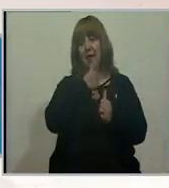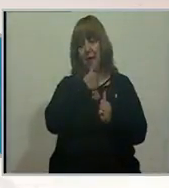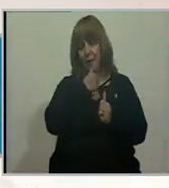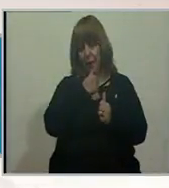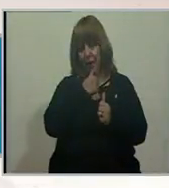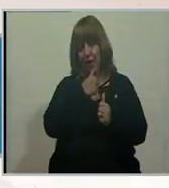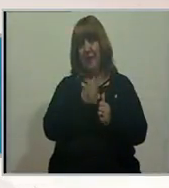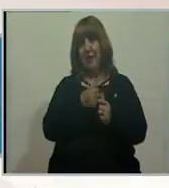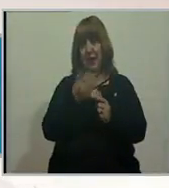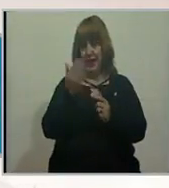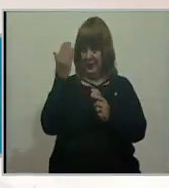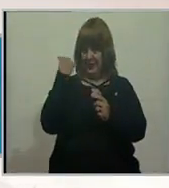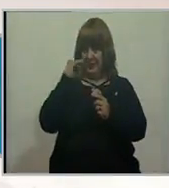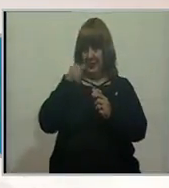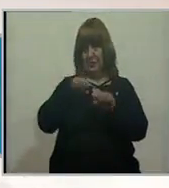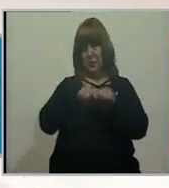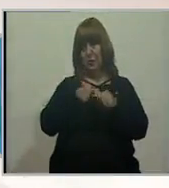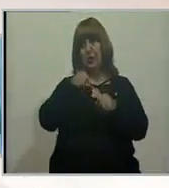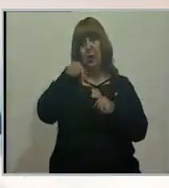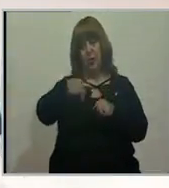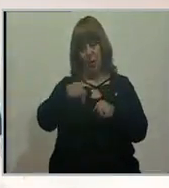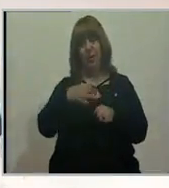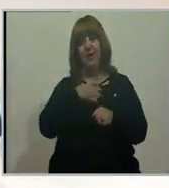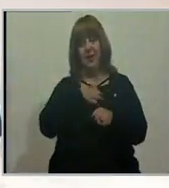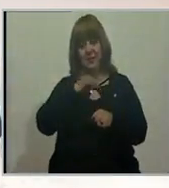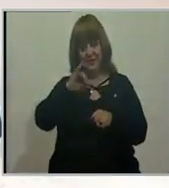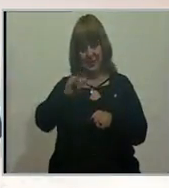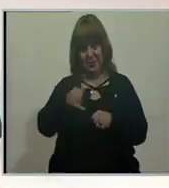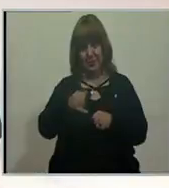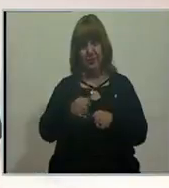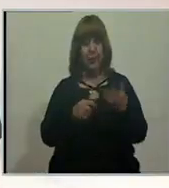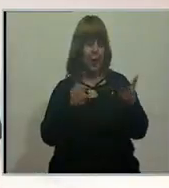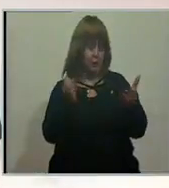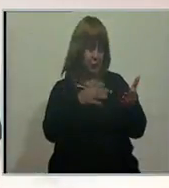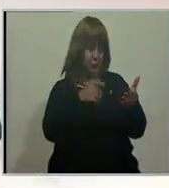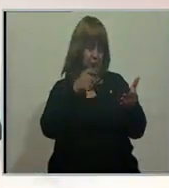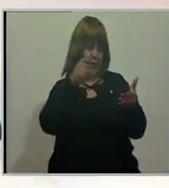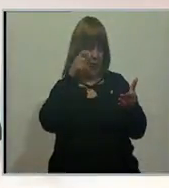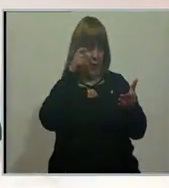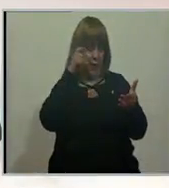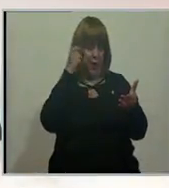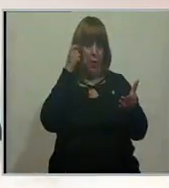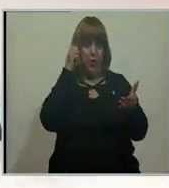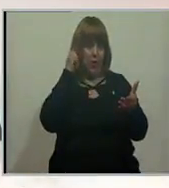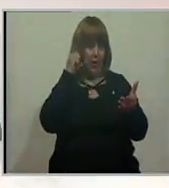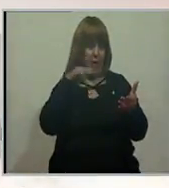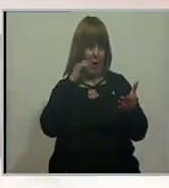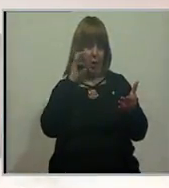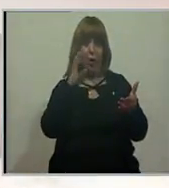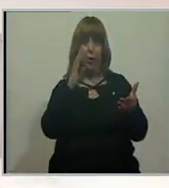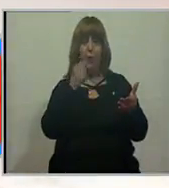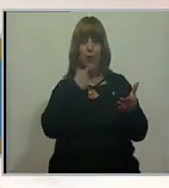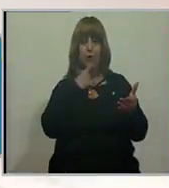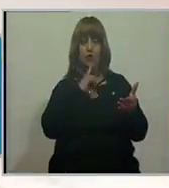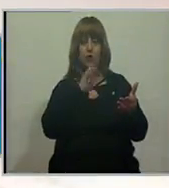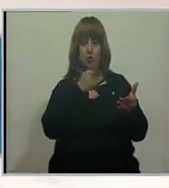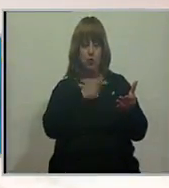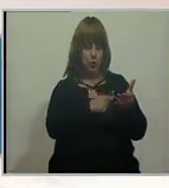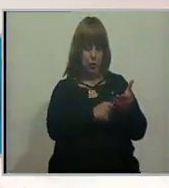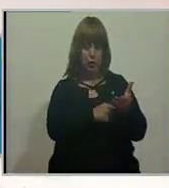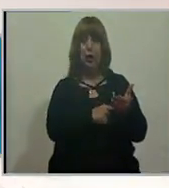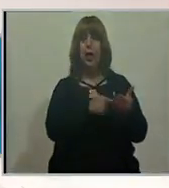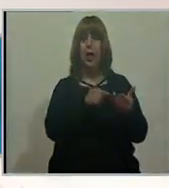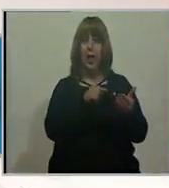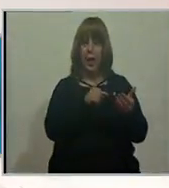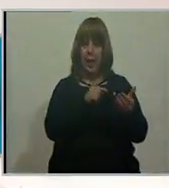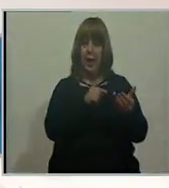suspendida por falta de agua. Buen día para todos, soy Eugenio Bustos, de Eugenio Bustos. Ah. Mi ahorro es extremo de gas y luz. Uh-huh.